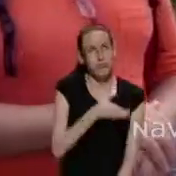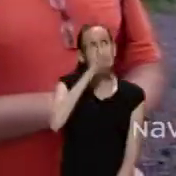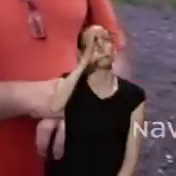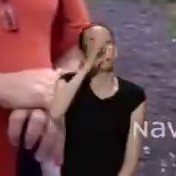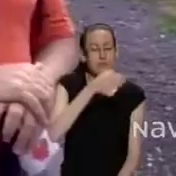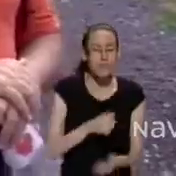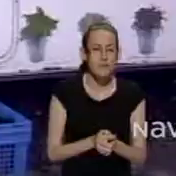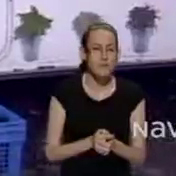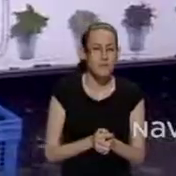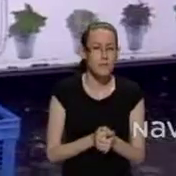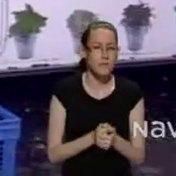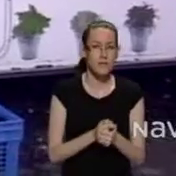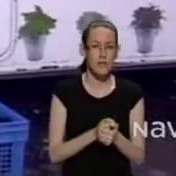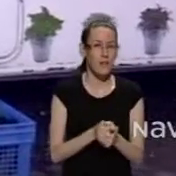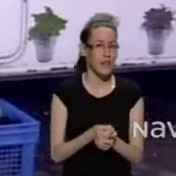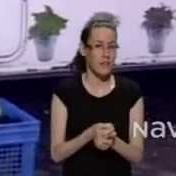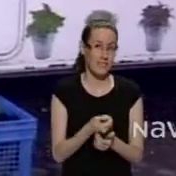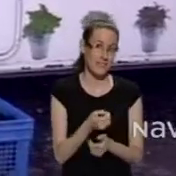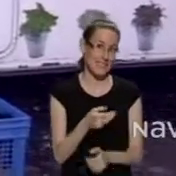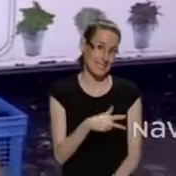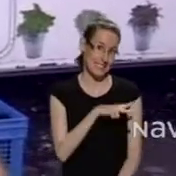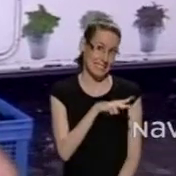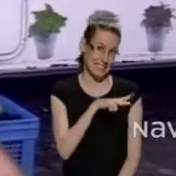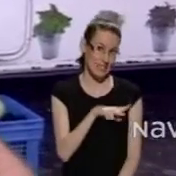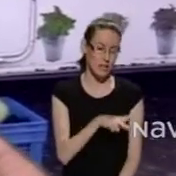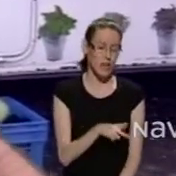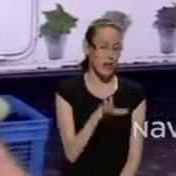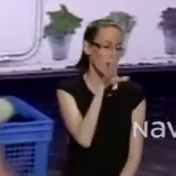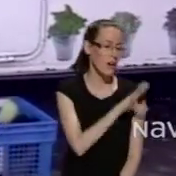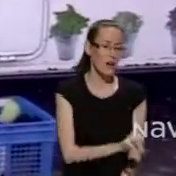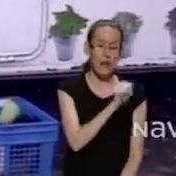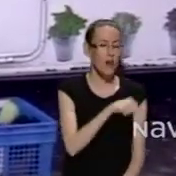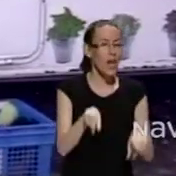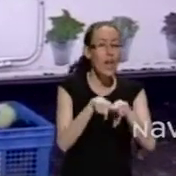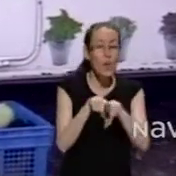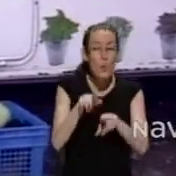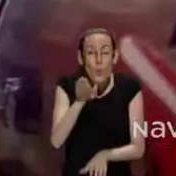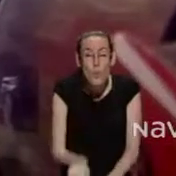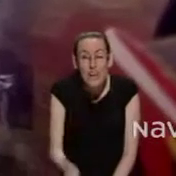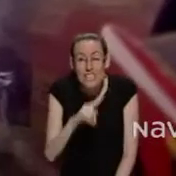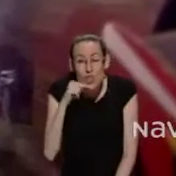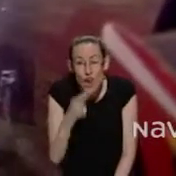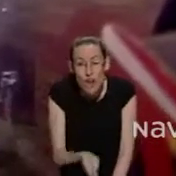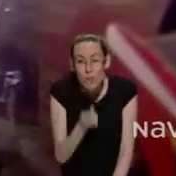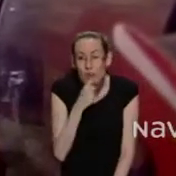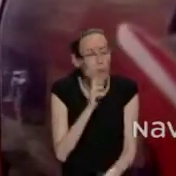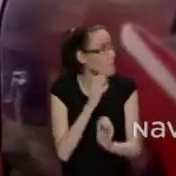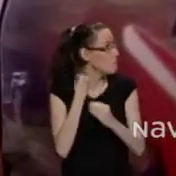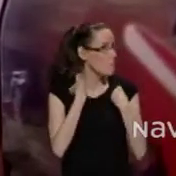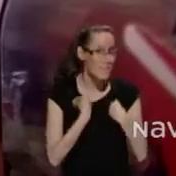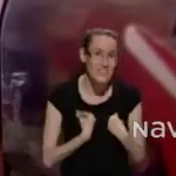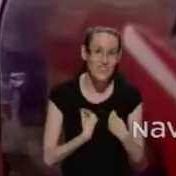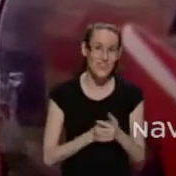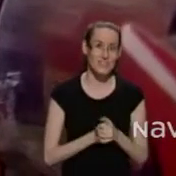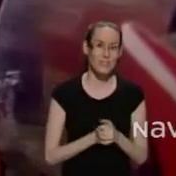Ahora mismo es el paraíso. Puede como que al niño que le da un caramelo, igual. Fermín, esto con el trabajo en